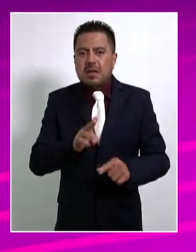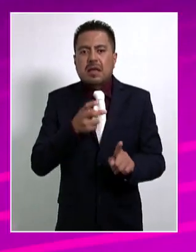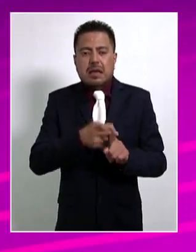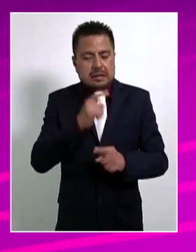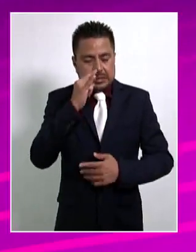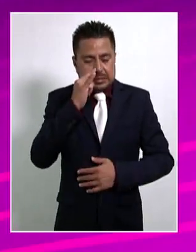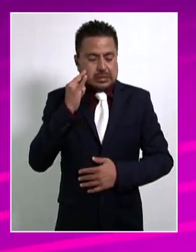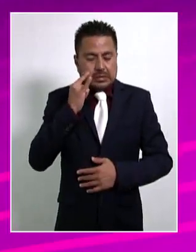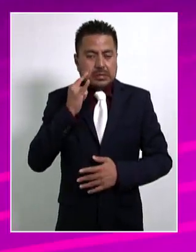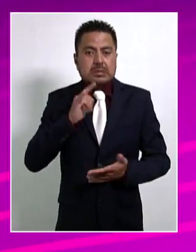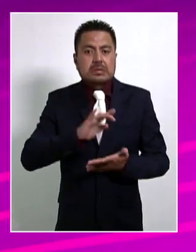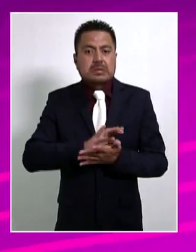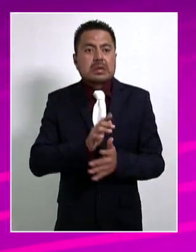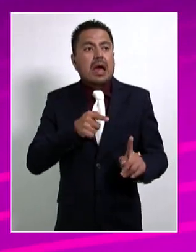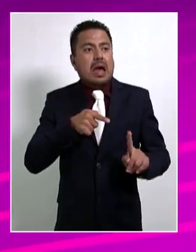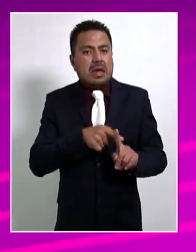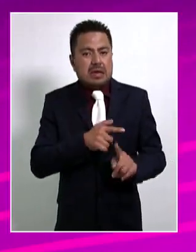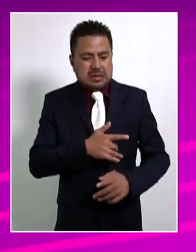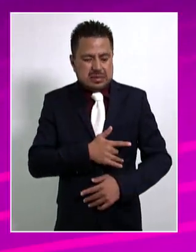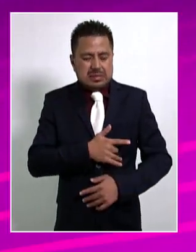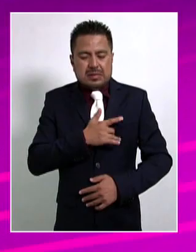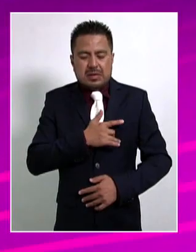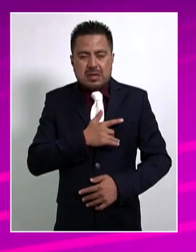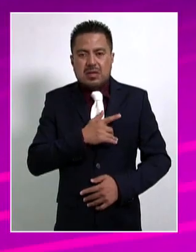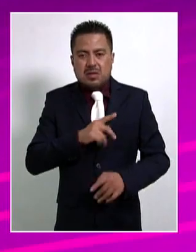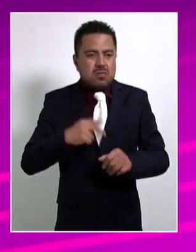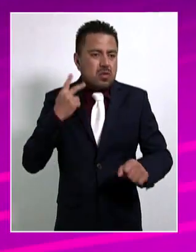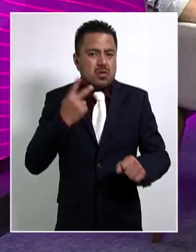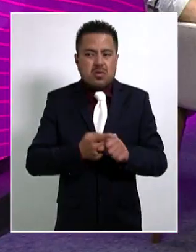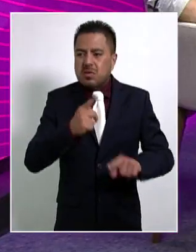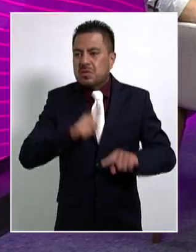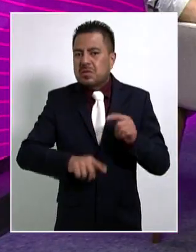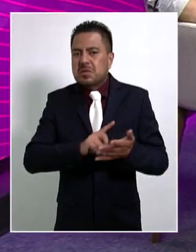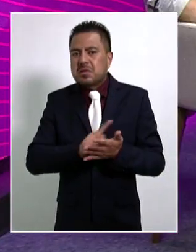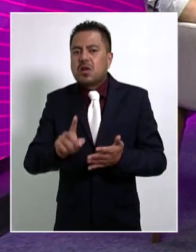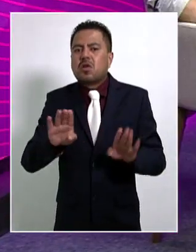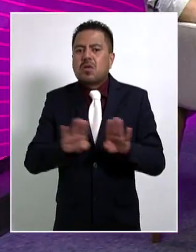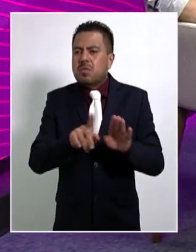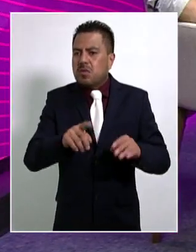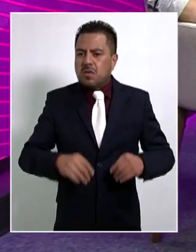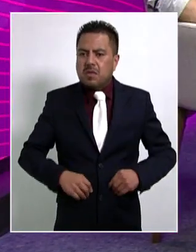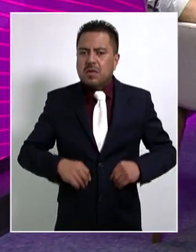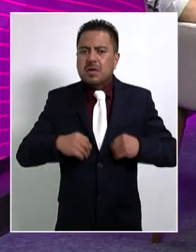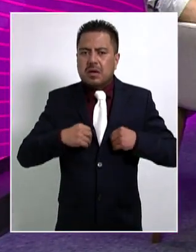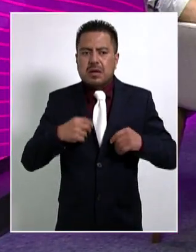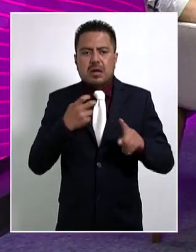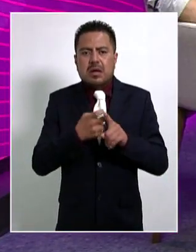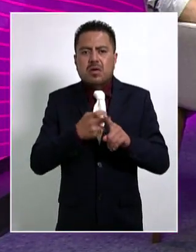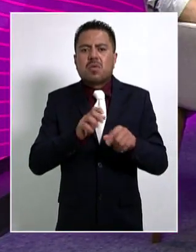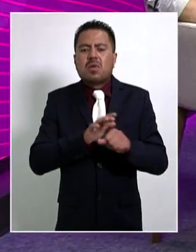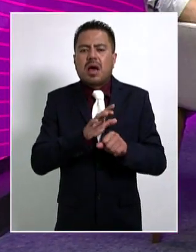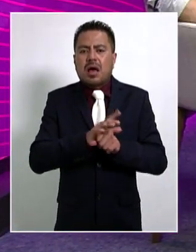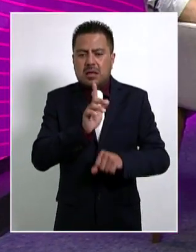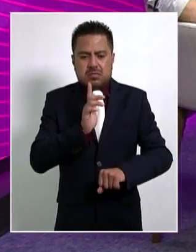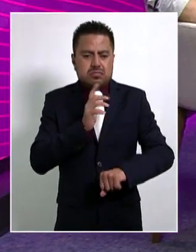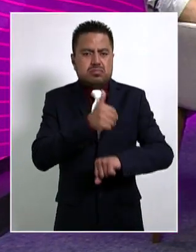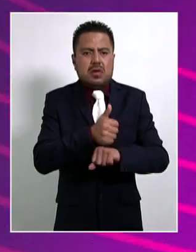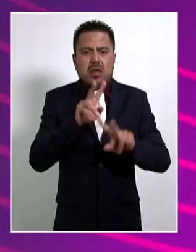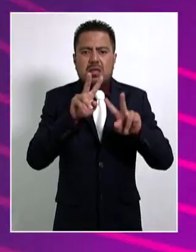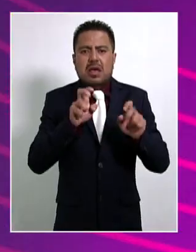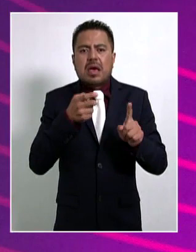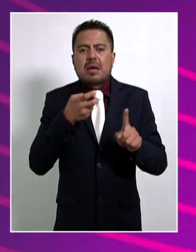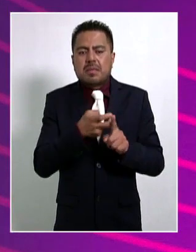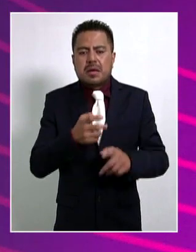una invisibilización que también lastima, que también vulnera derechos. ¿Cómo vives esto? ¿Cómo lo has vivido? ¿Y cuál es tu posición sobre el